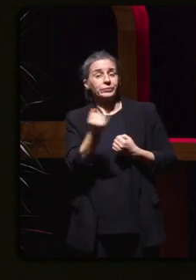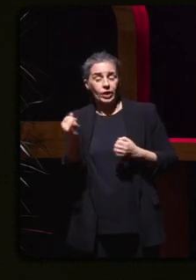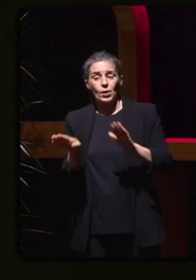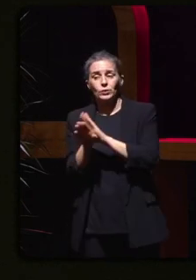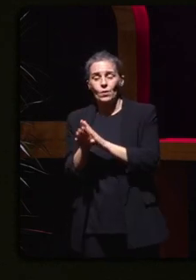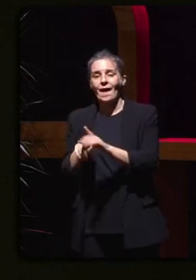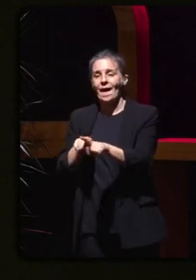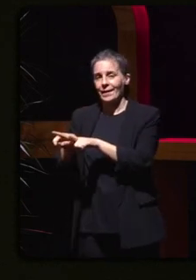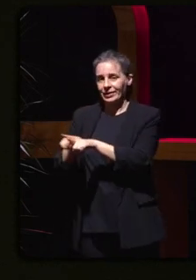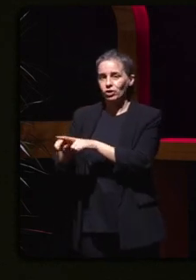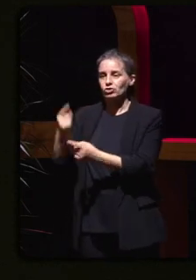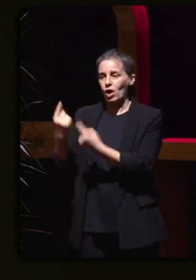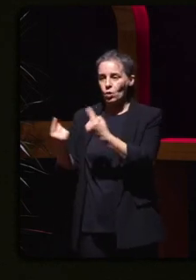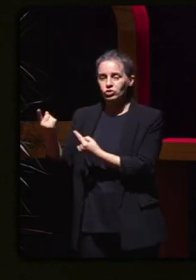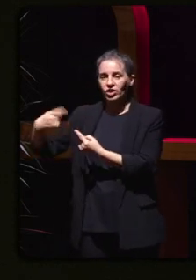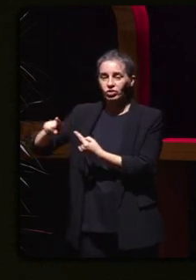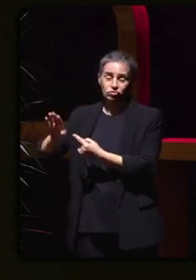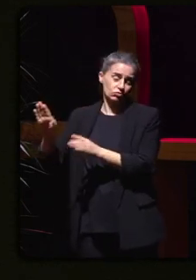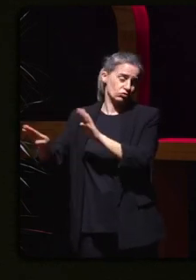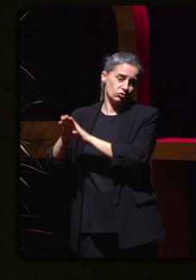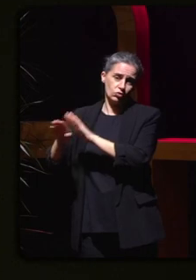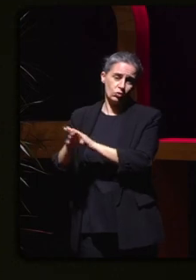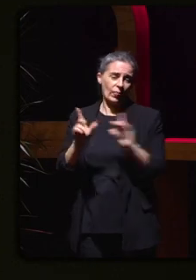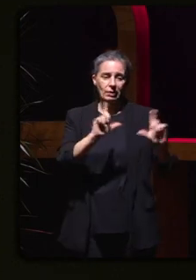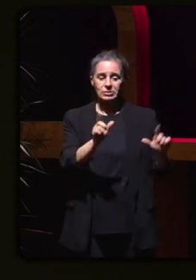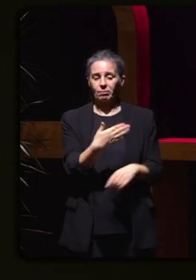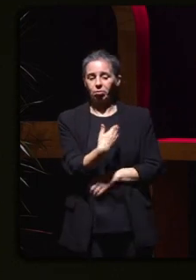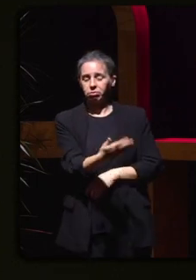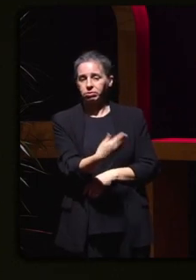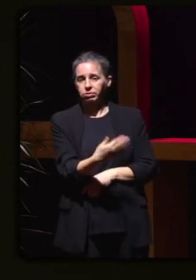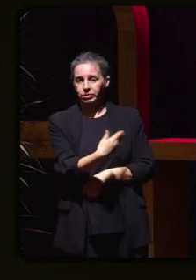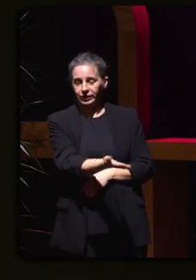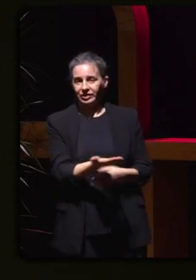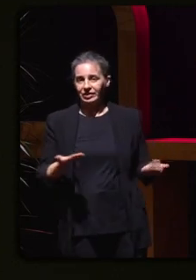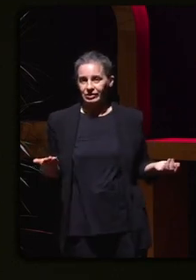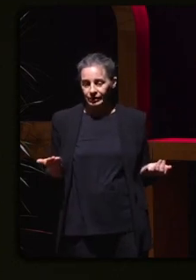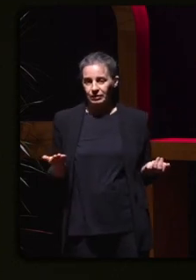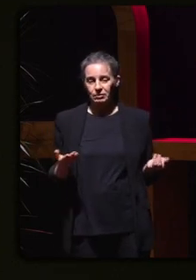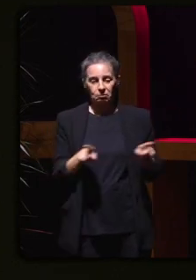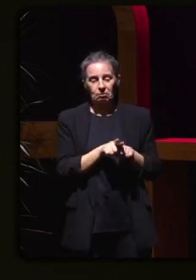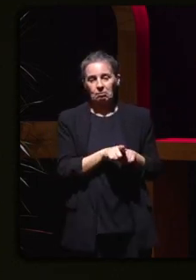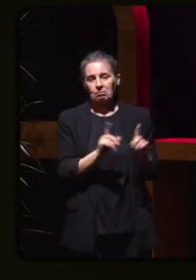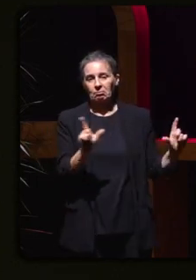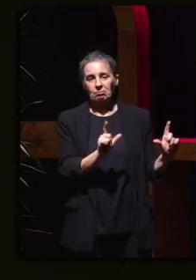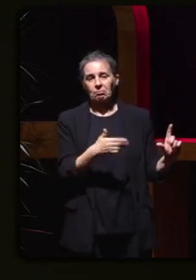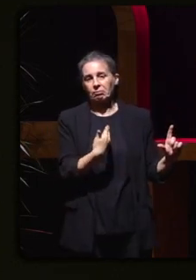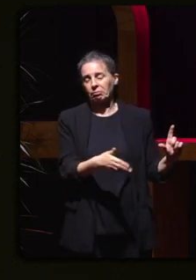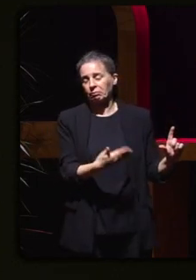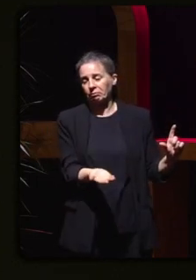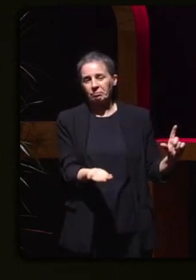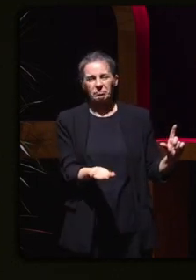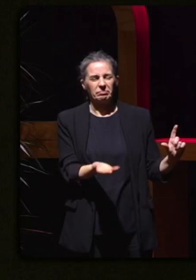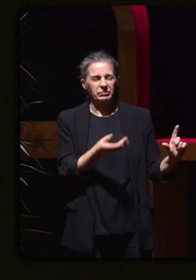pero todos sabemos que siguen menospreciando la televisión que siguen considerando la televisión una cosa menor sin importancia